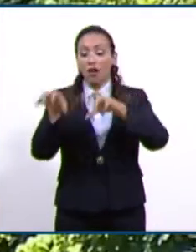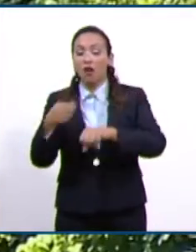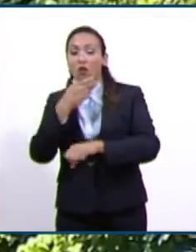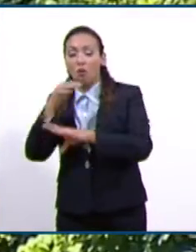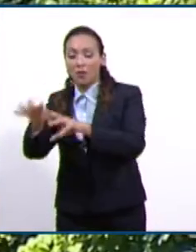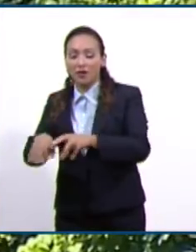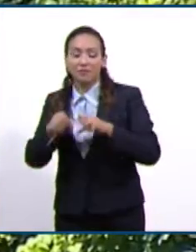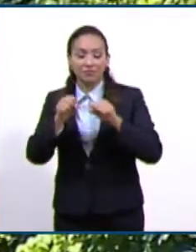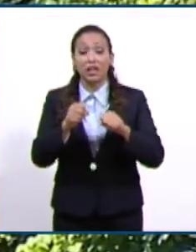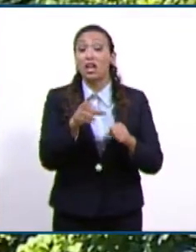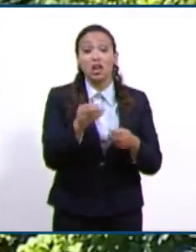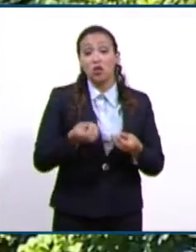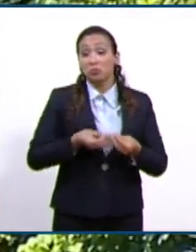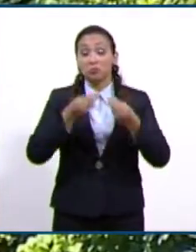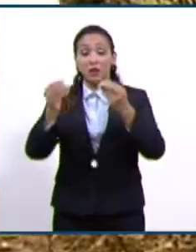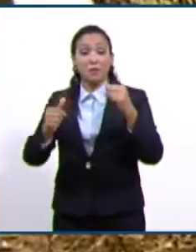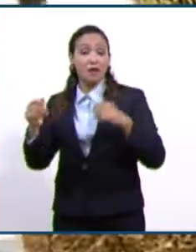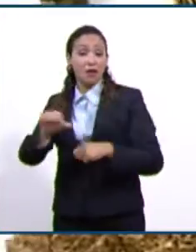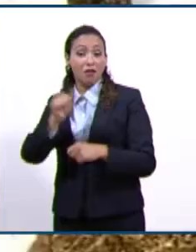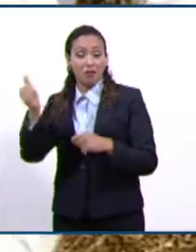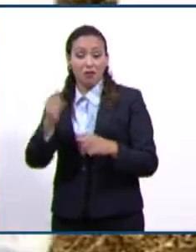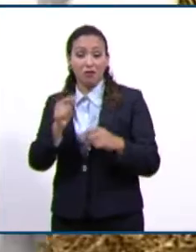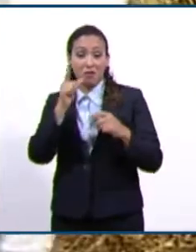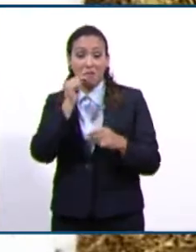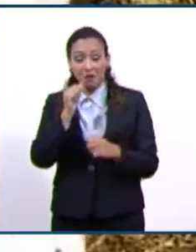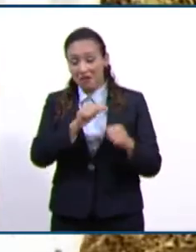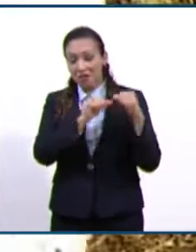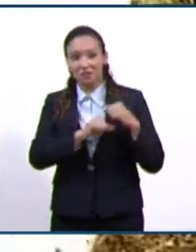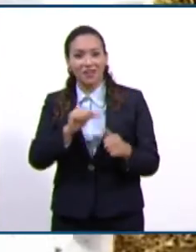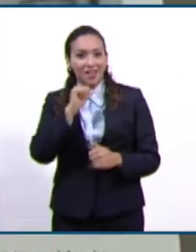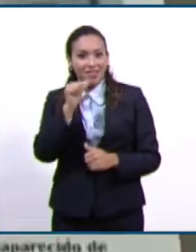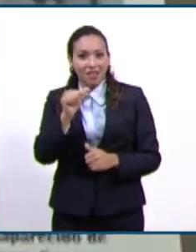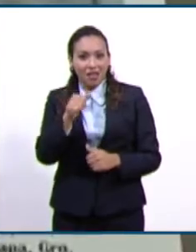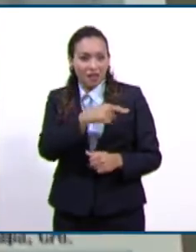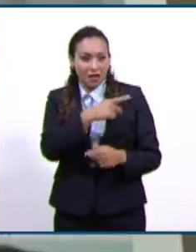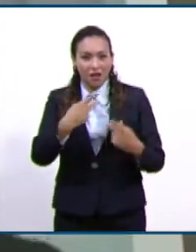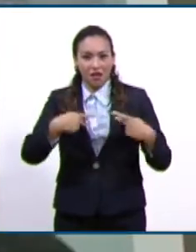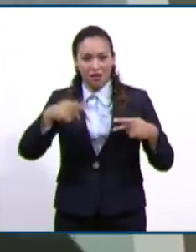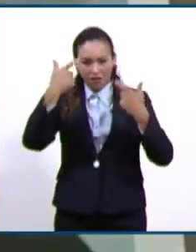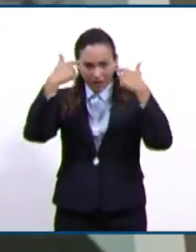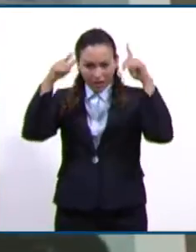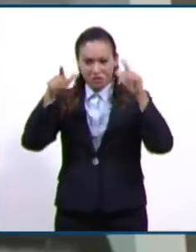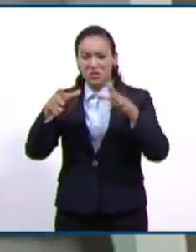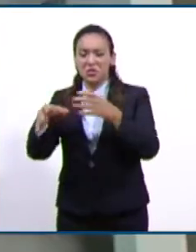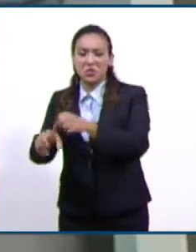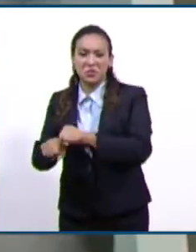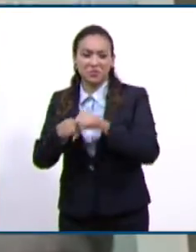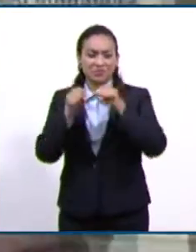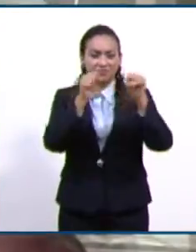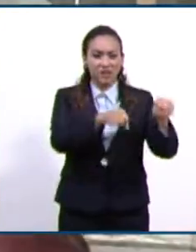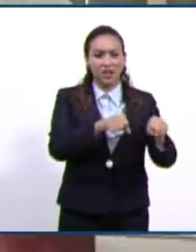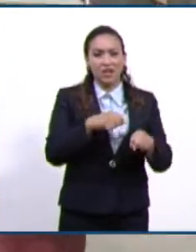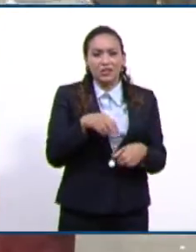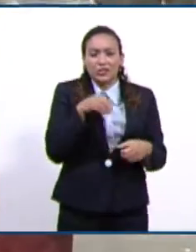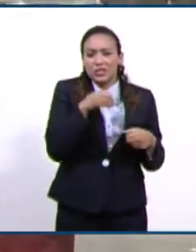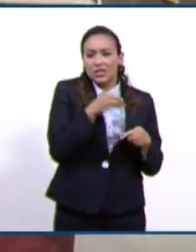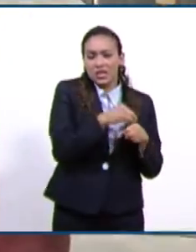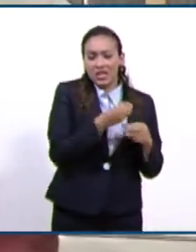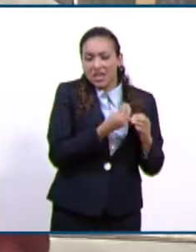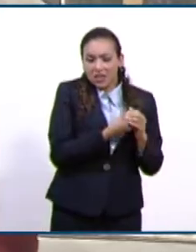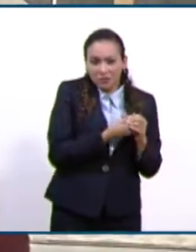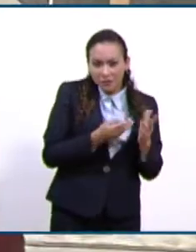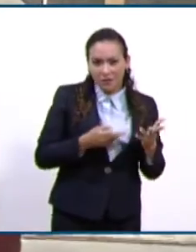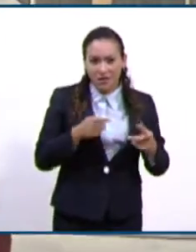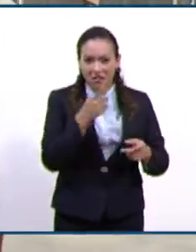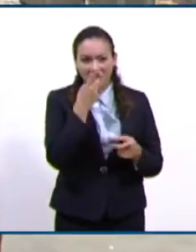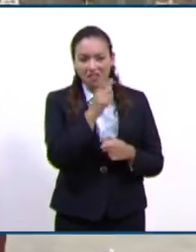pusieron a disposición de ninguna autoridad, lo que constituye, se indicó, un indicio de su ocultamiento doloso. Por este